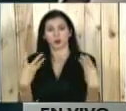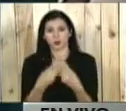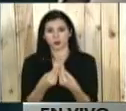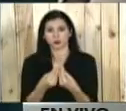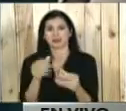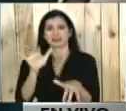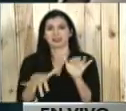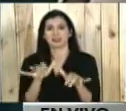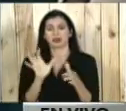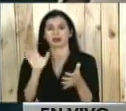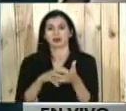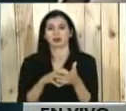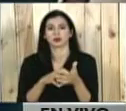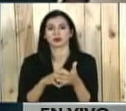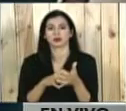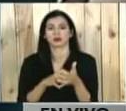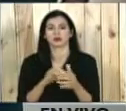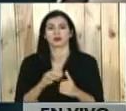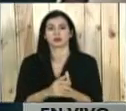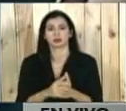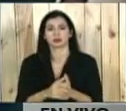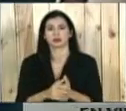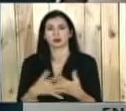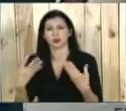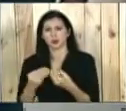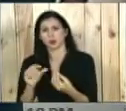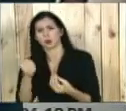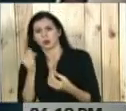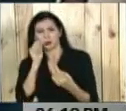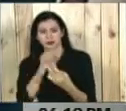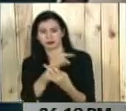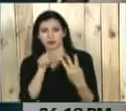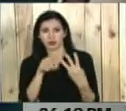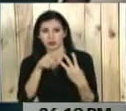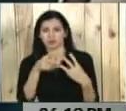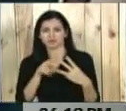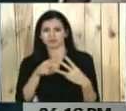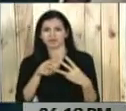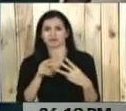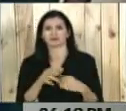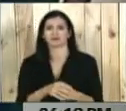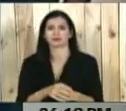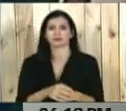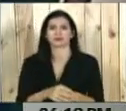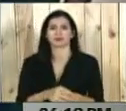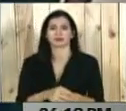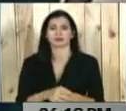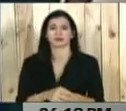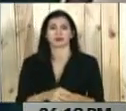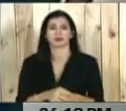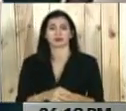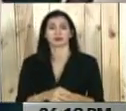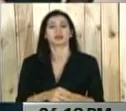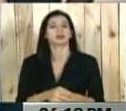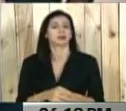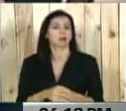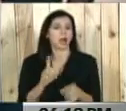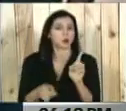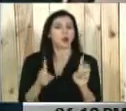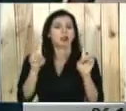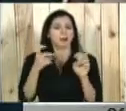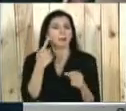Kerry, la conversación hoy con Thomas Shannon y Bill de la Home, y los temas que quedaron pendientes allí.